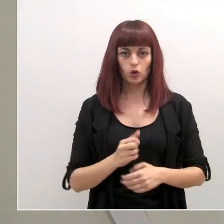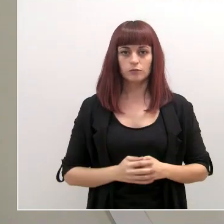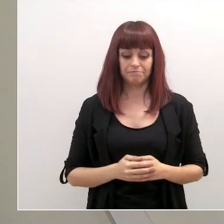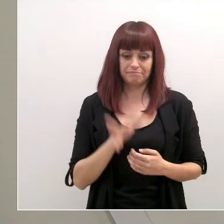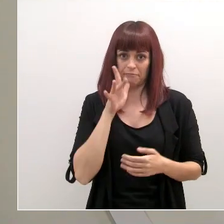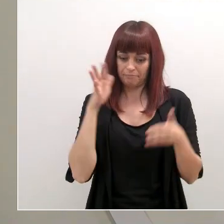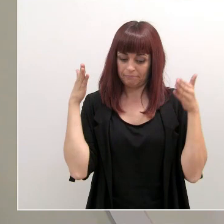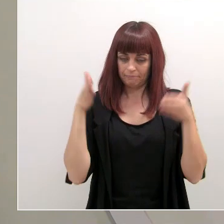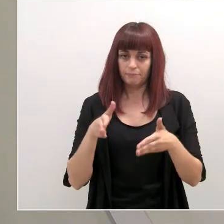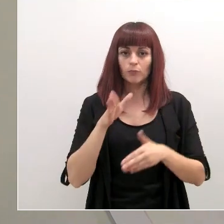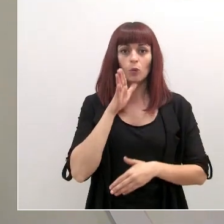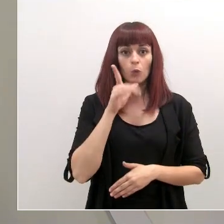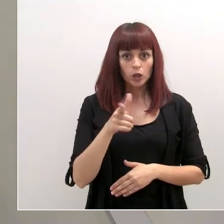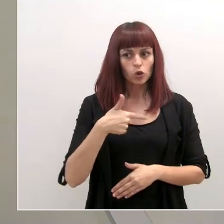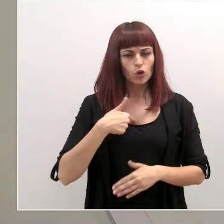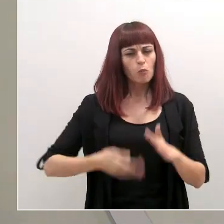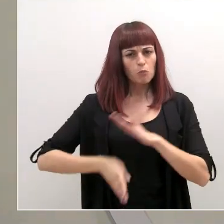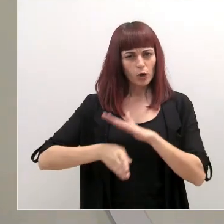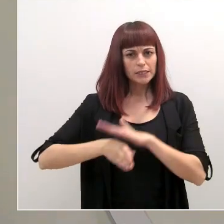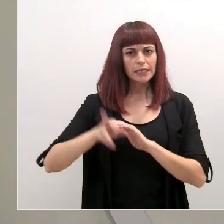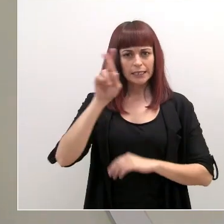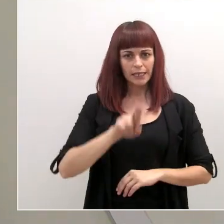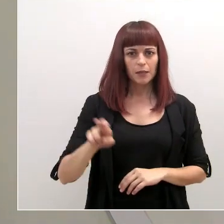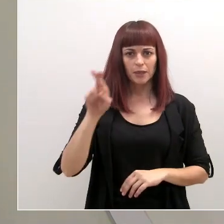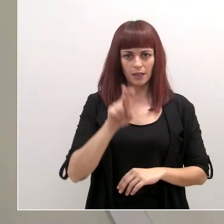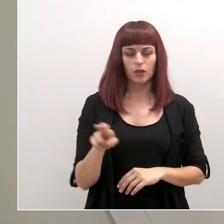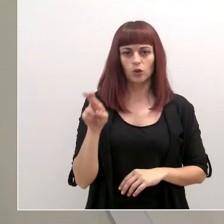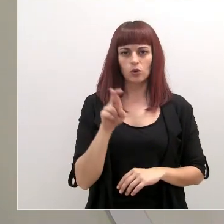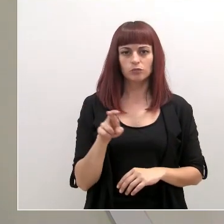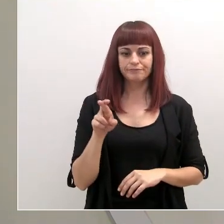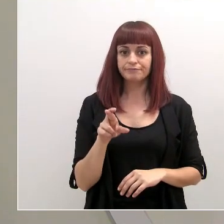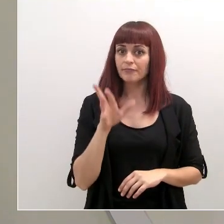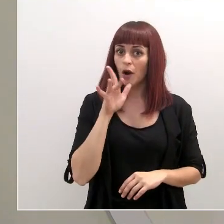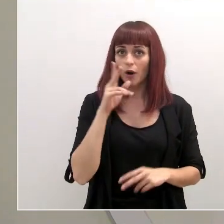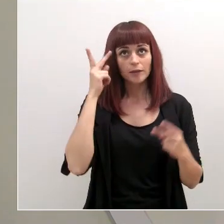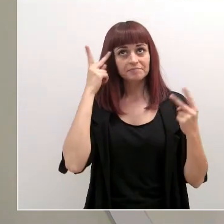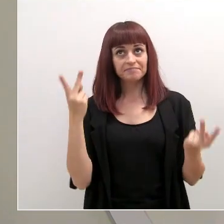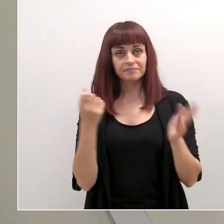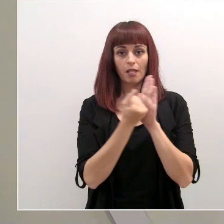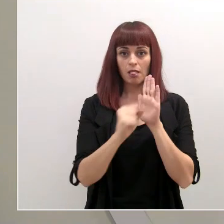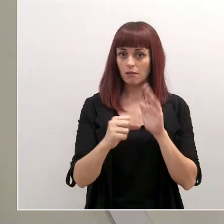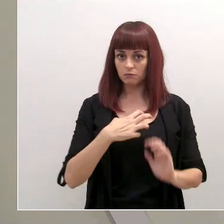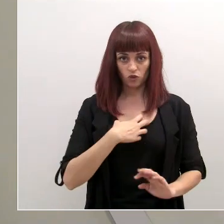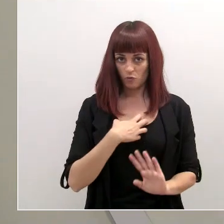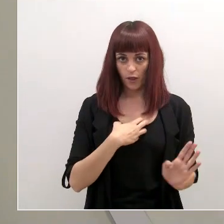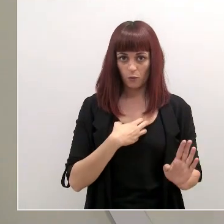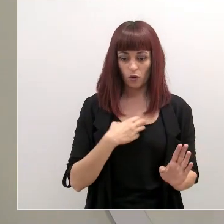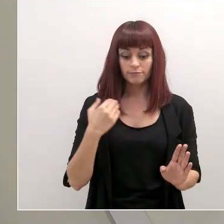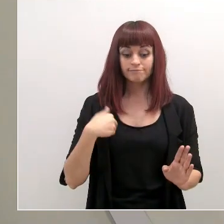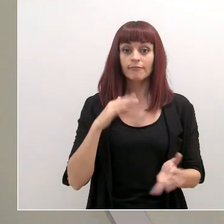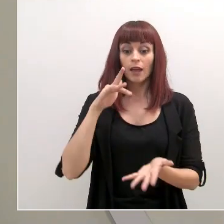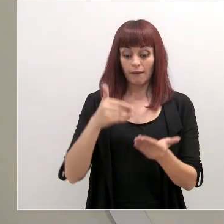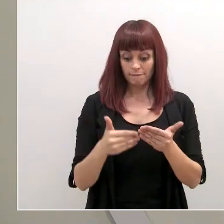eso estamos. Por ello, voy a seguir insistiendo que no debemos y no podemos relajarnos. Estamos cerca de un